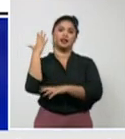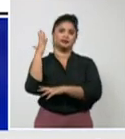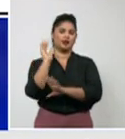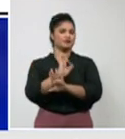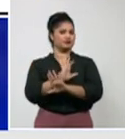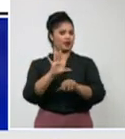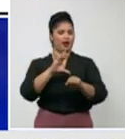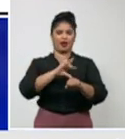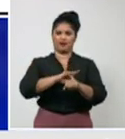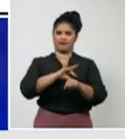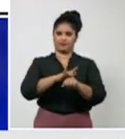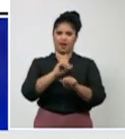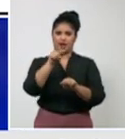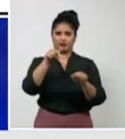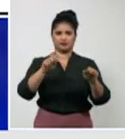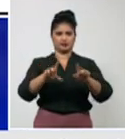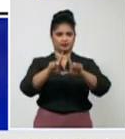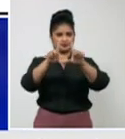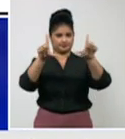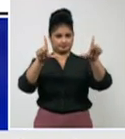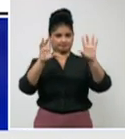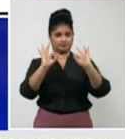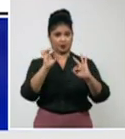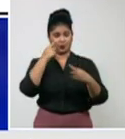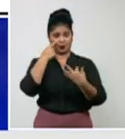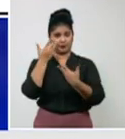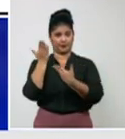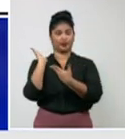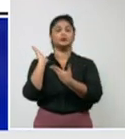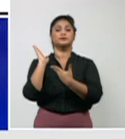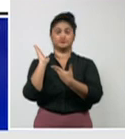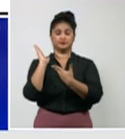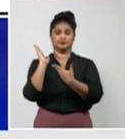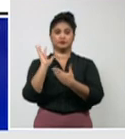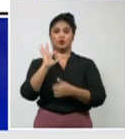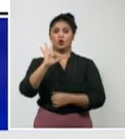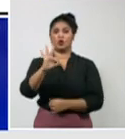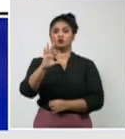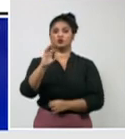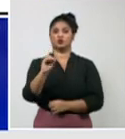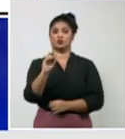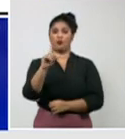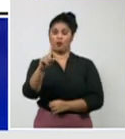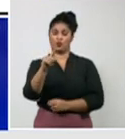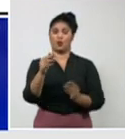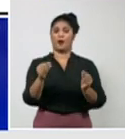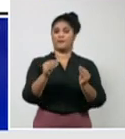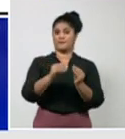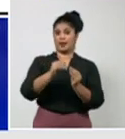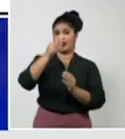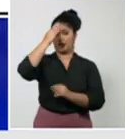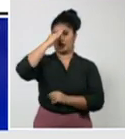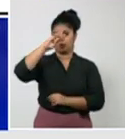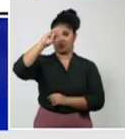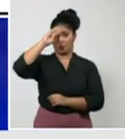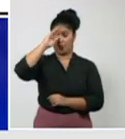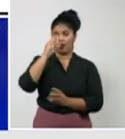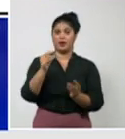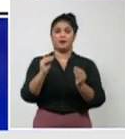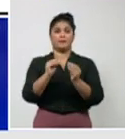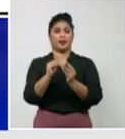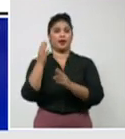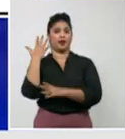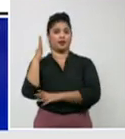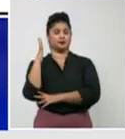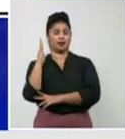gracias, ¿no? Ahí, porque ahí yo lo que... 801 autóctonos. 801 autóctonos y 24 importados. Como